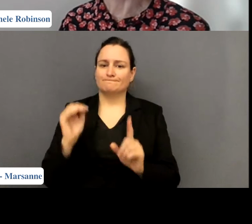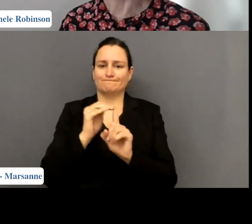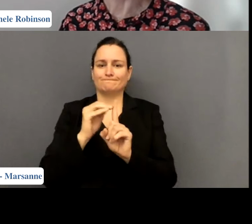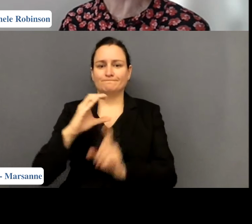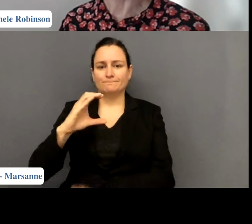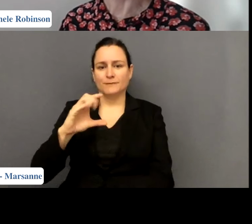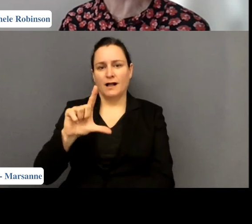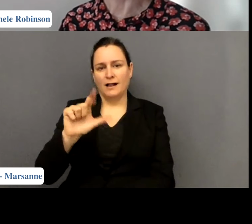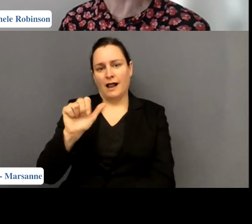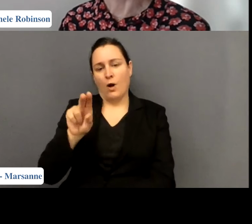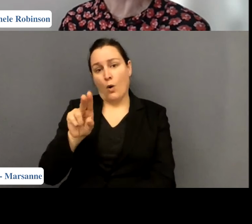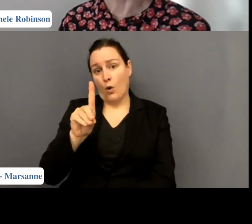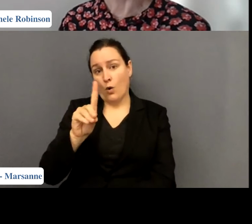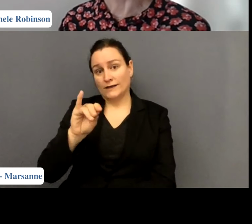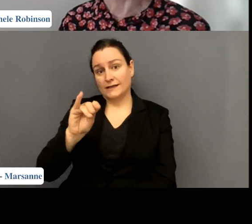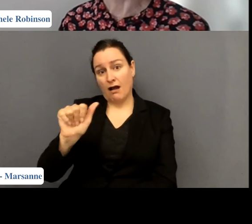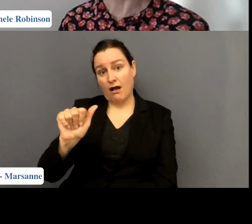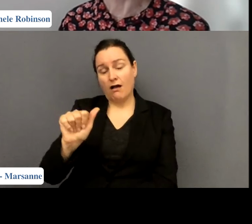Sí,